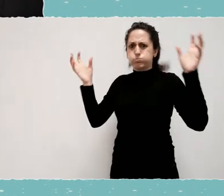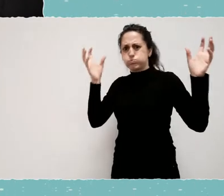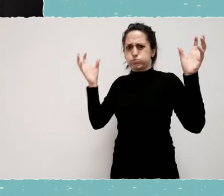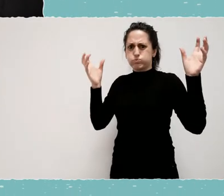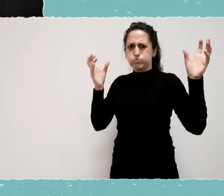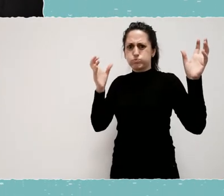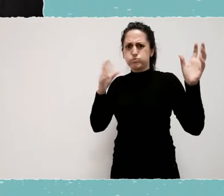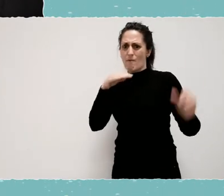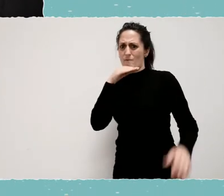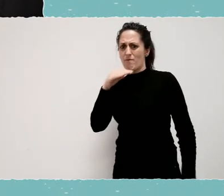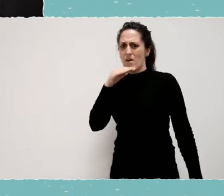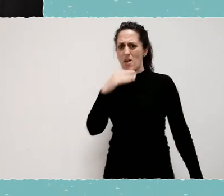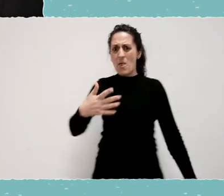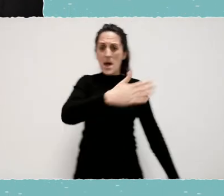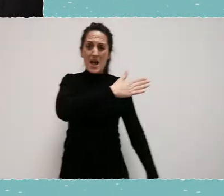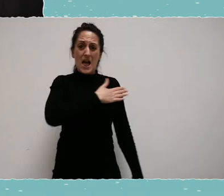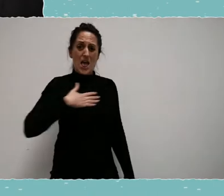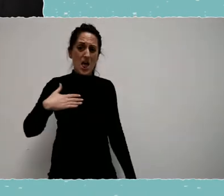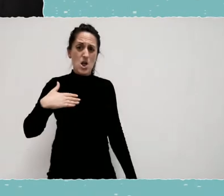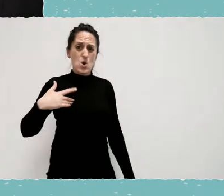castelo. Eu quero...